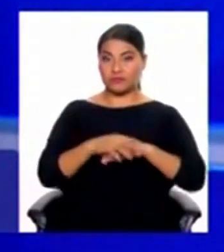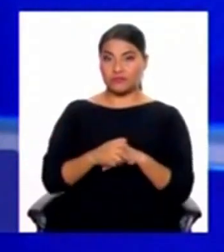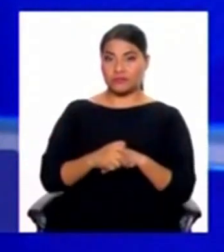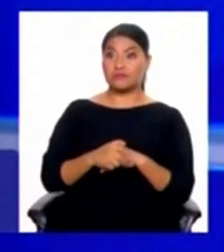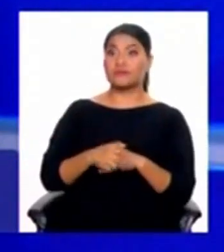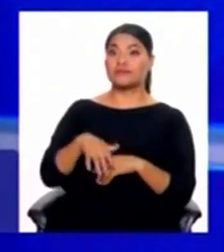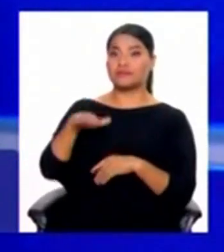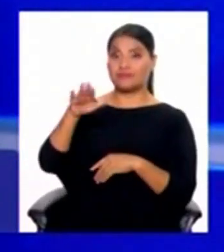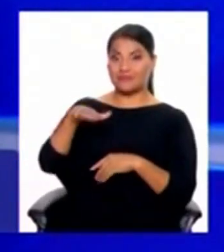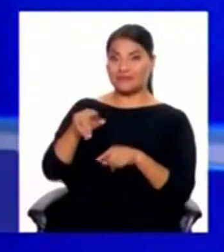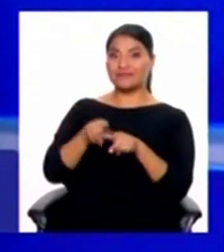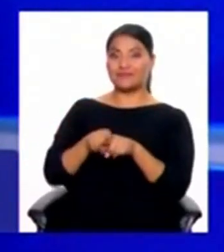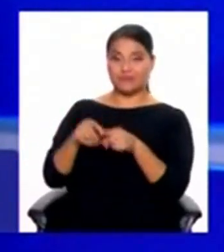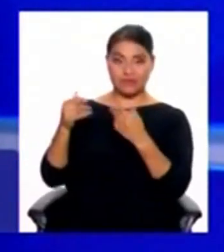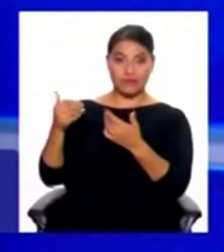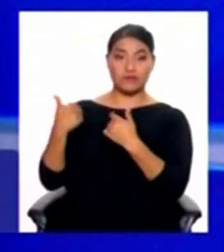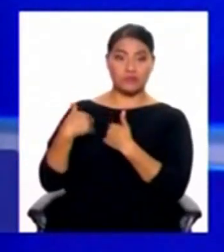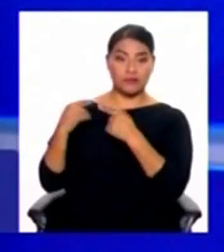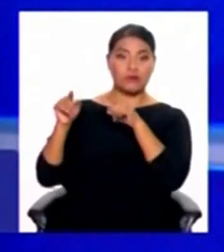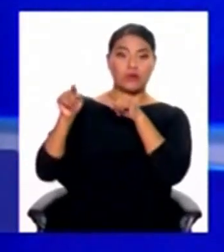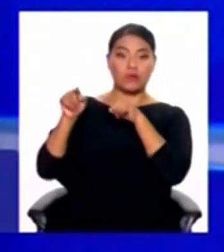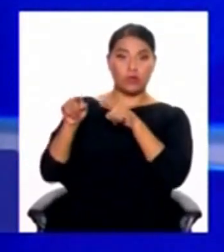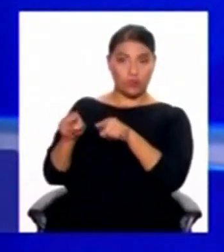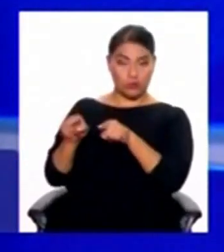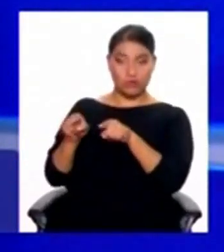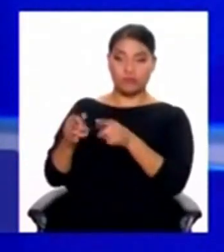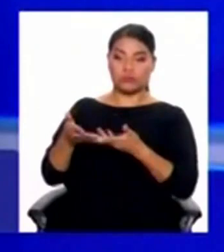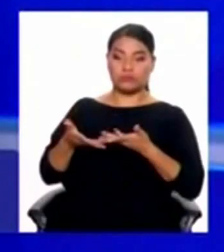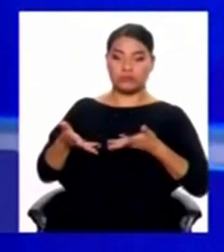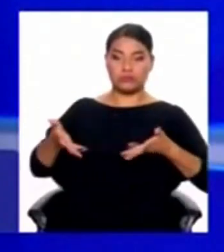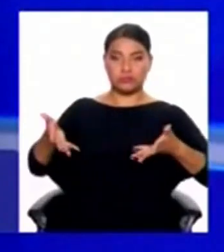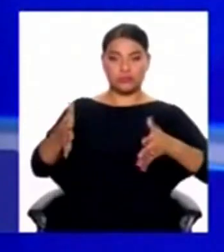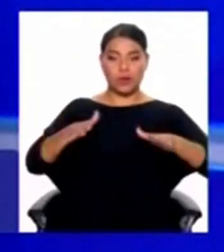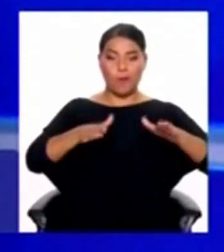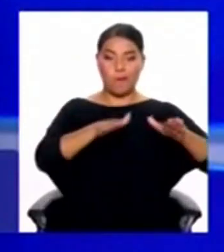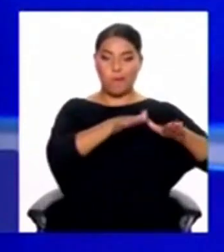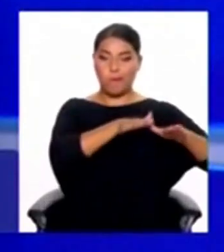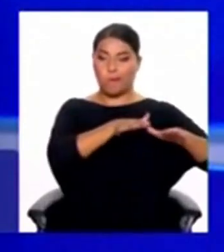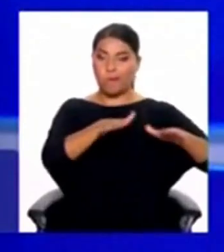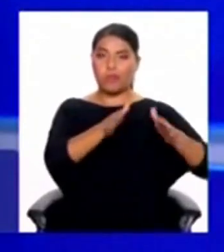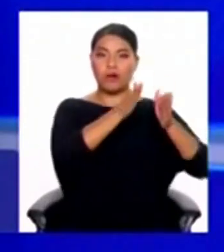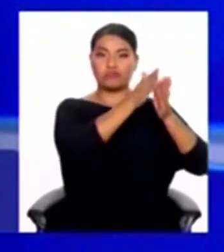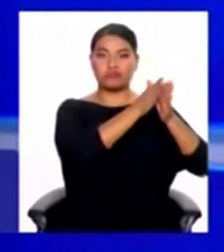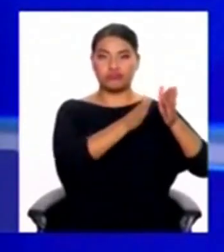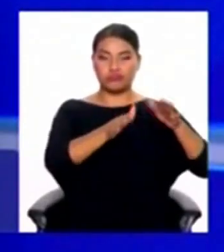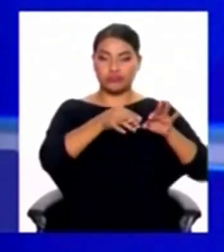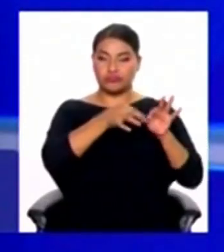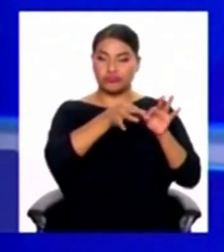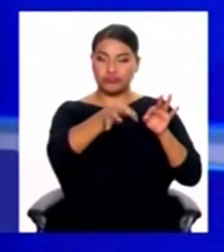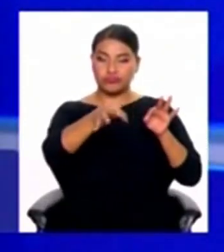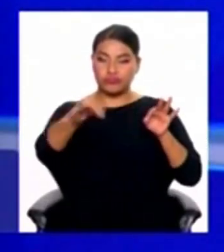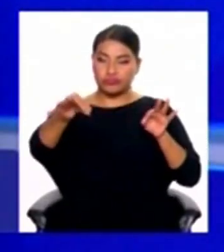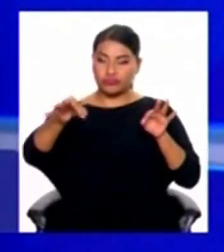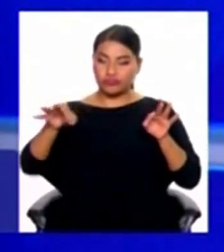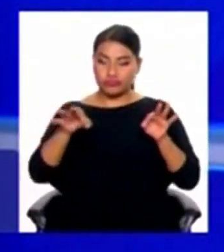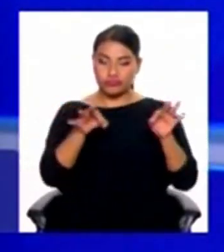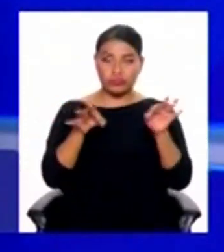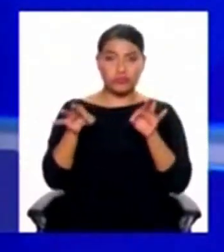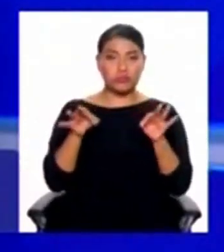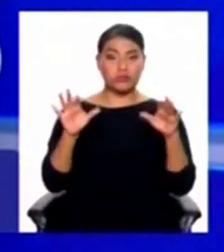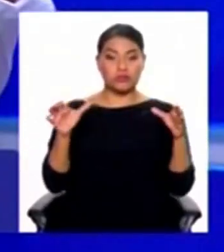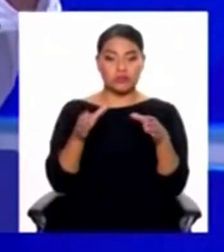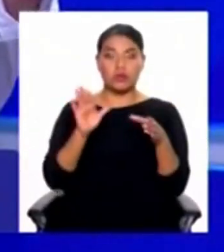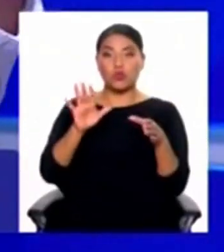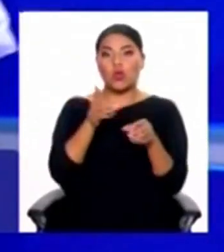el deber, ya lo tienen, y ahora fortalecido, de poder justamente ordenar y alinear el enfoque de desarrollo de su región